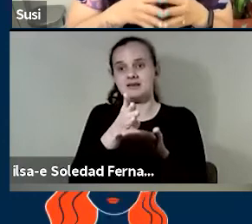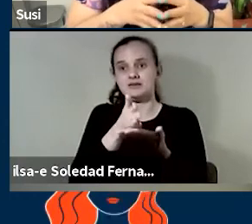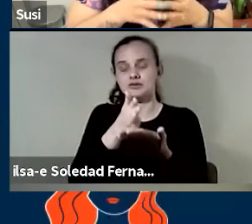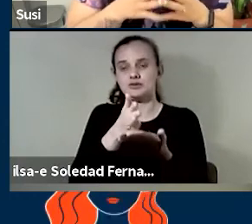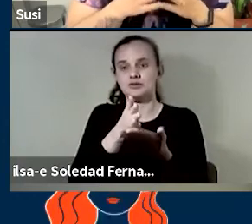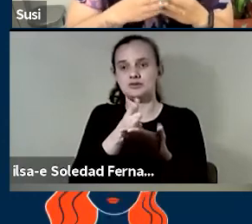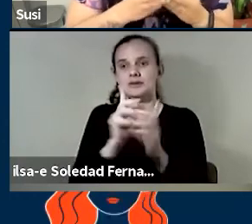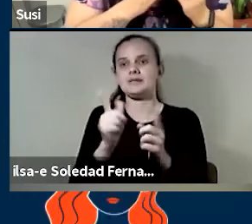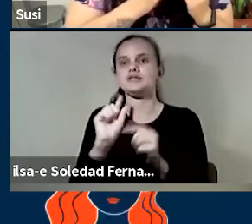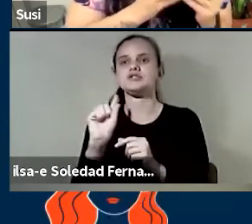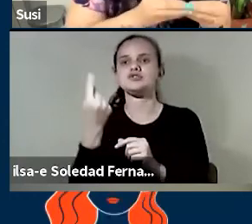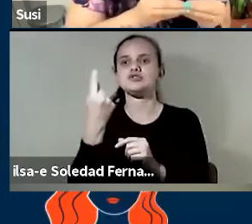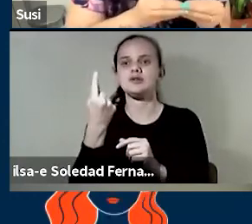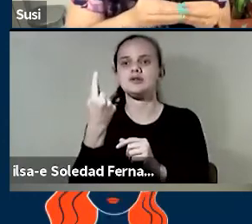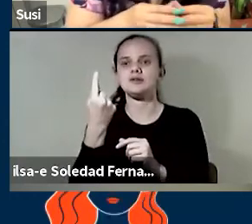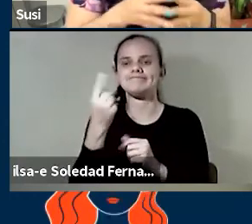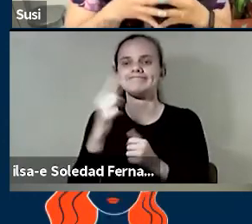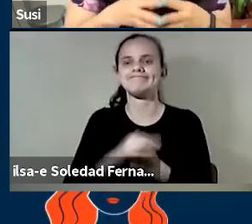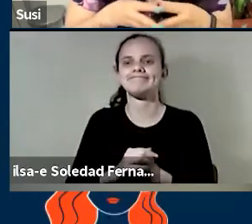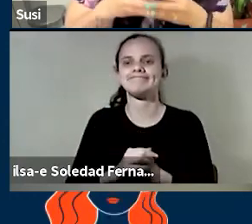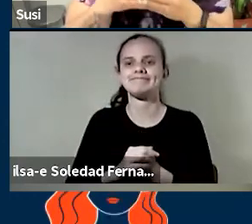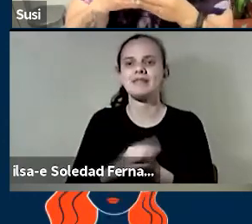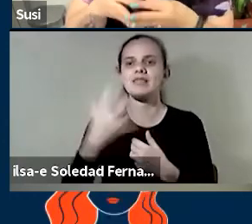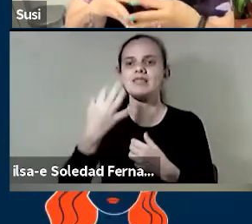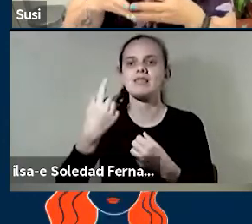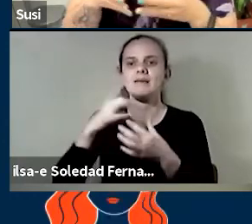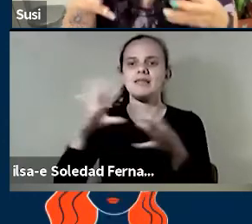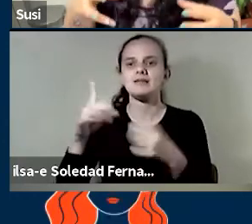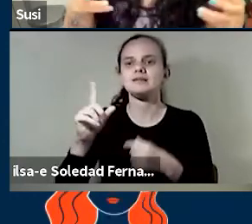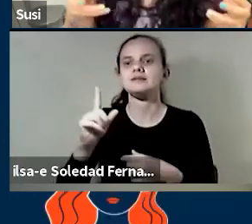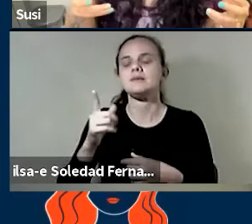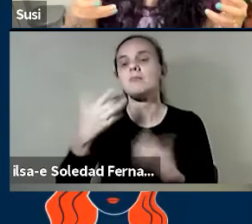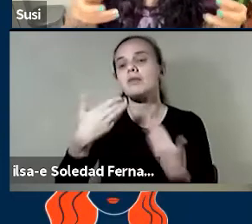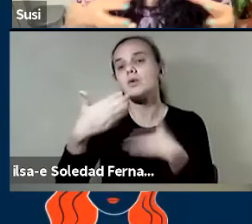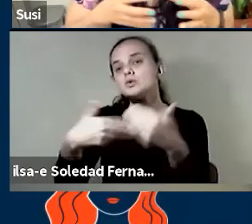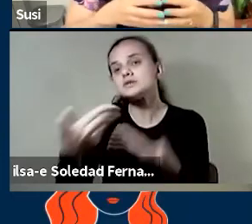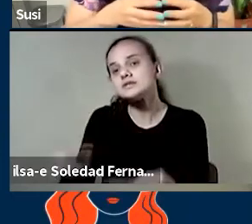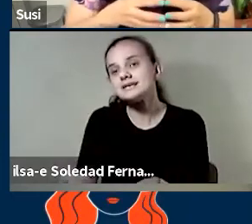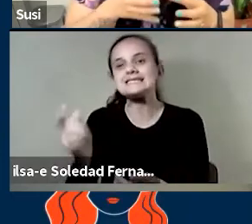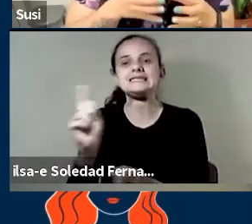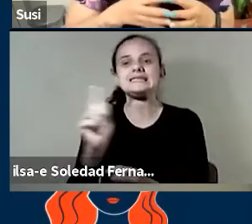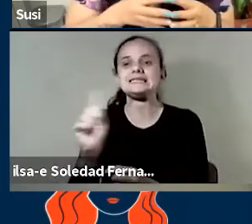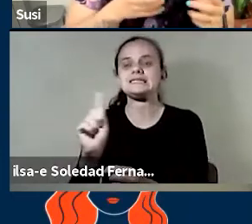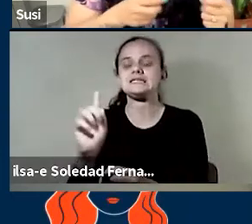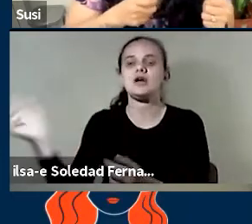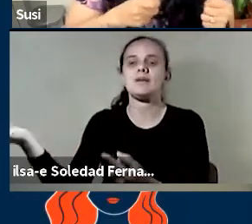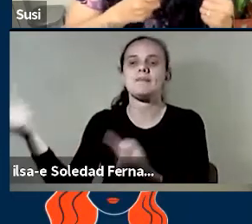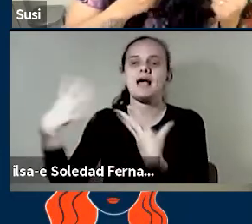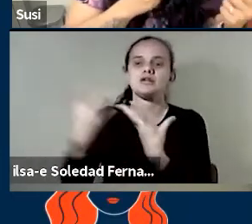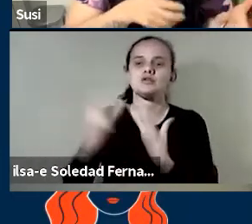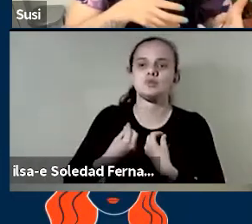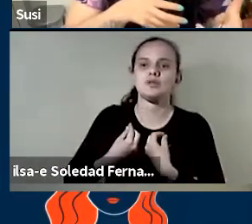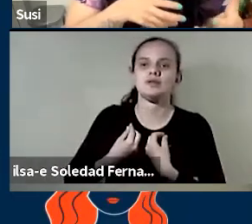es poder cuidar la privacidad de las personas y el derecho a poder valerse por sí mismas. Entonces, que las personas